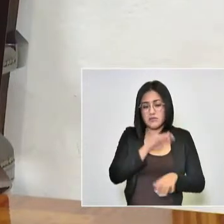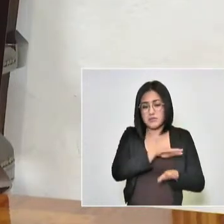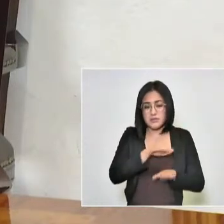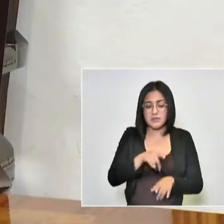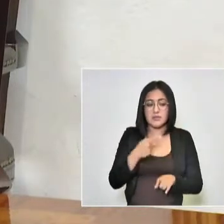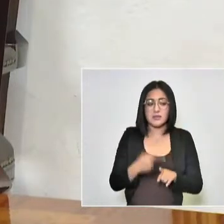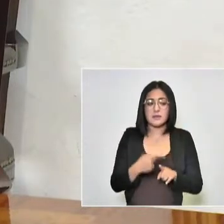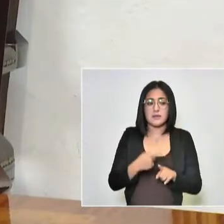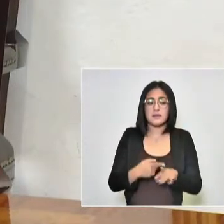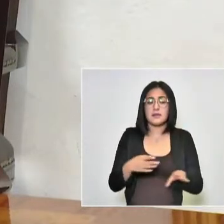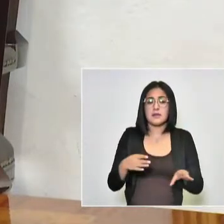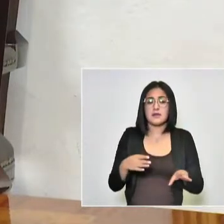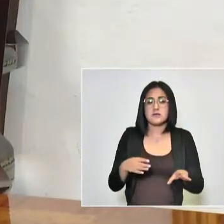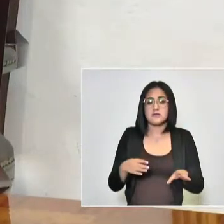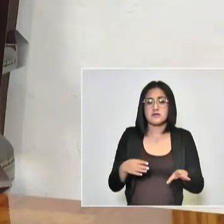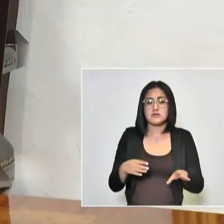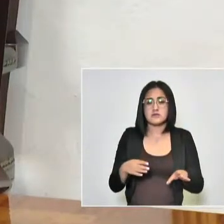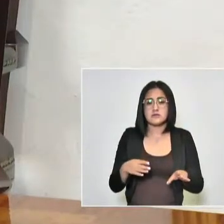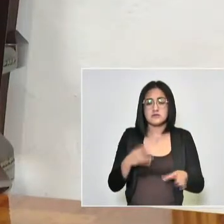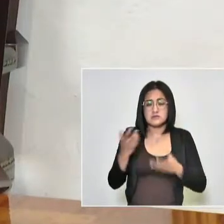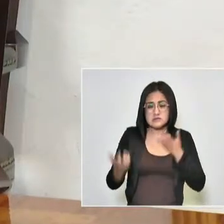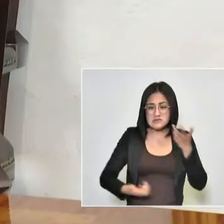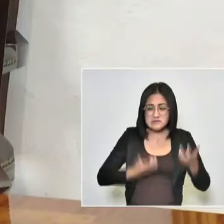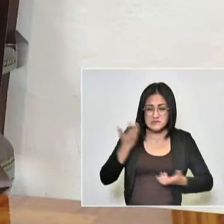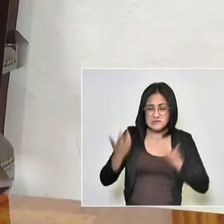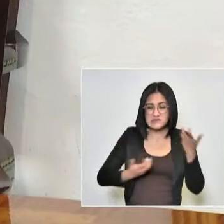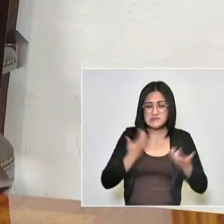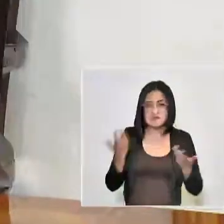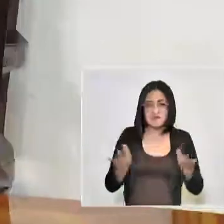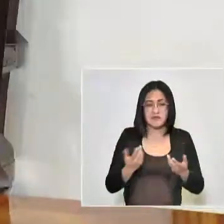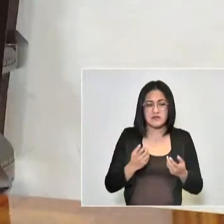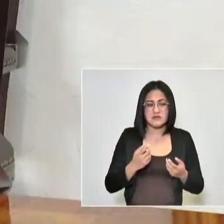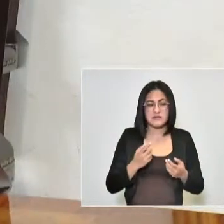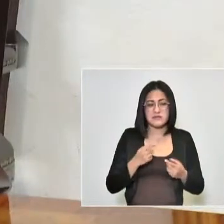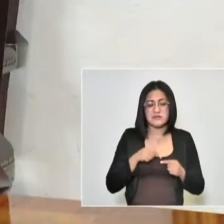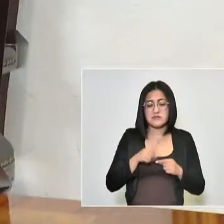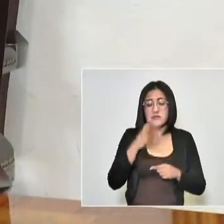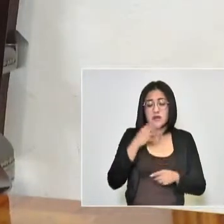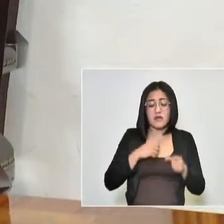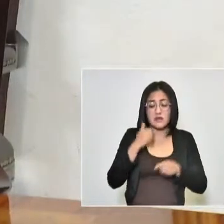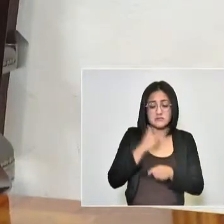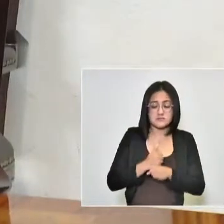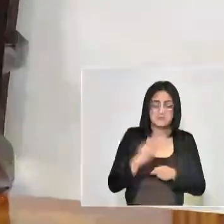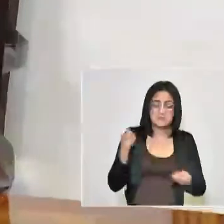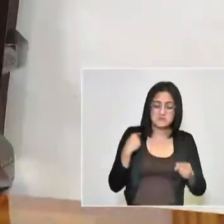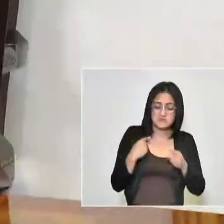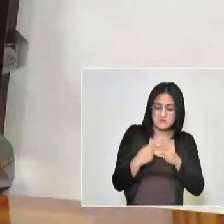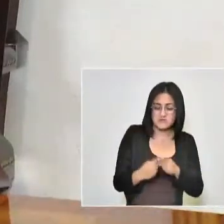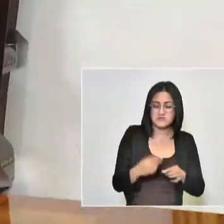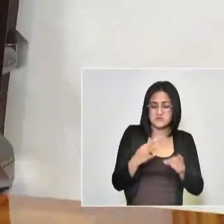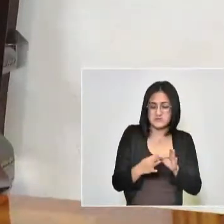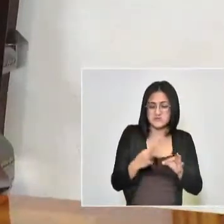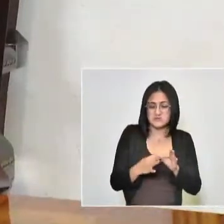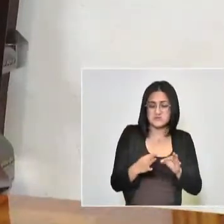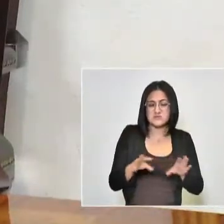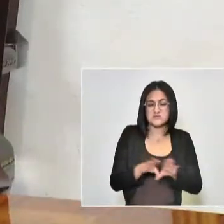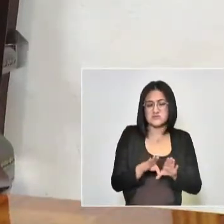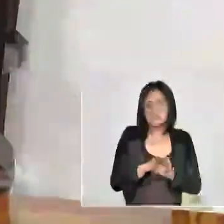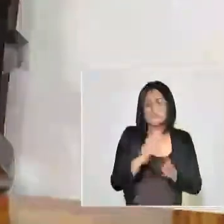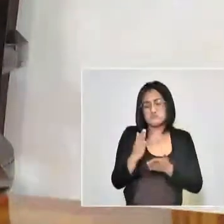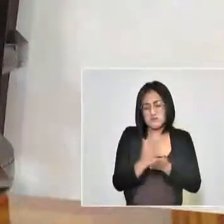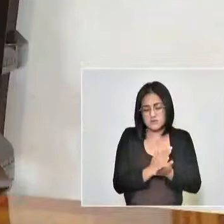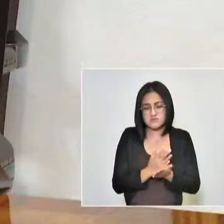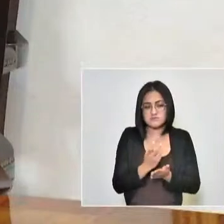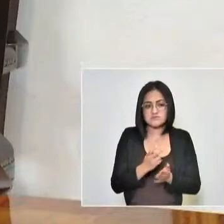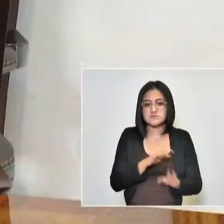las precipitaciones son a la baja en los últimos 4 años, también de manera consistente. En cuanto a